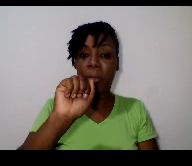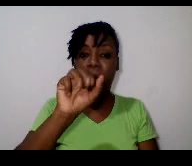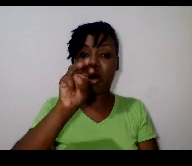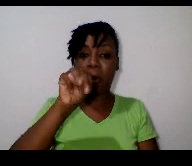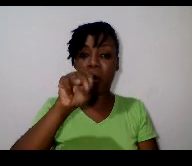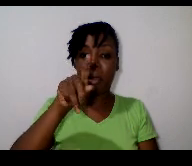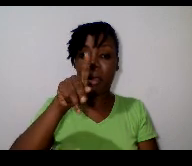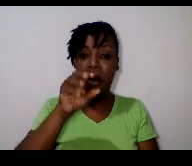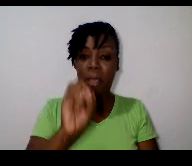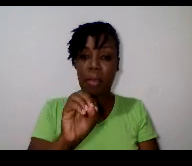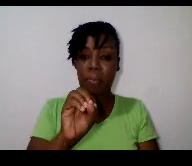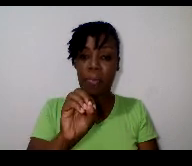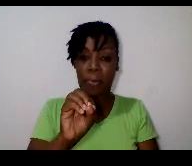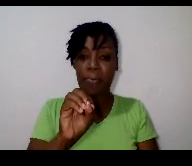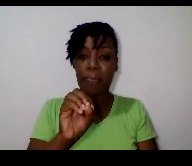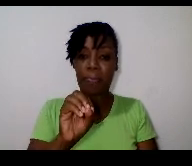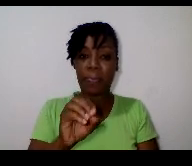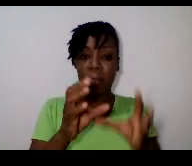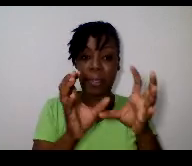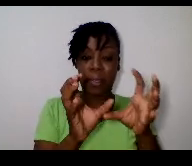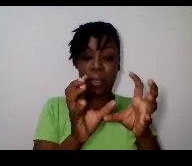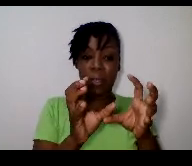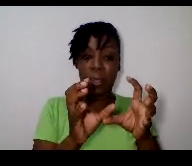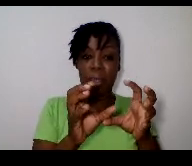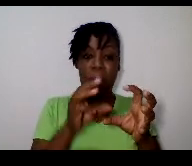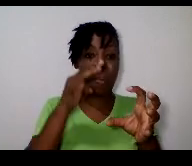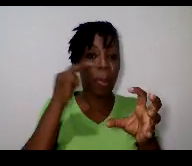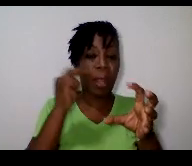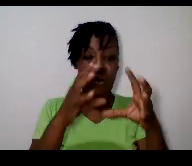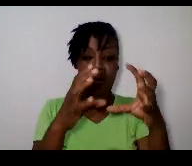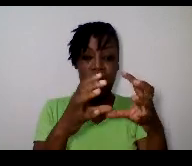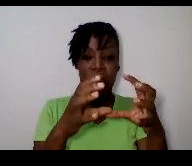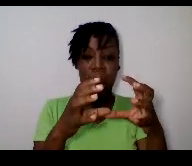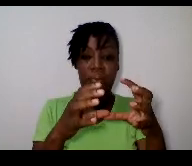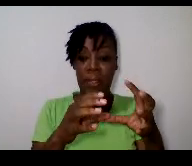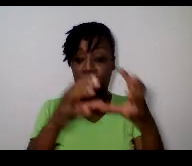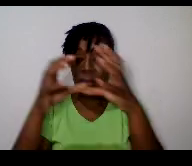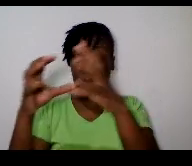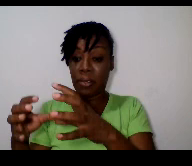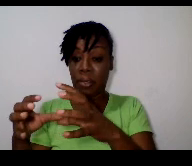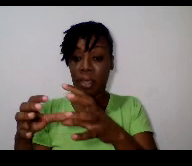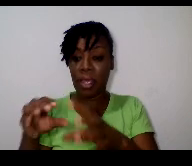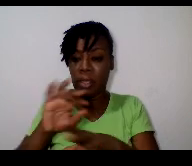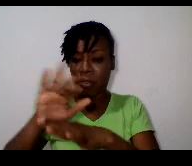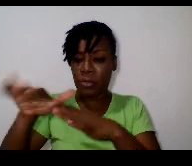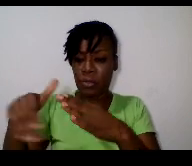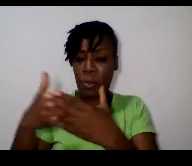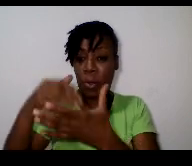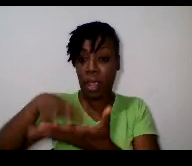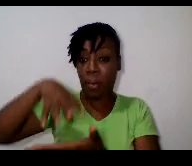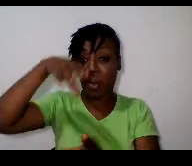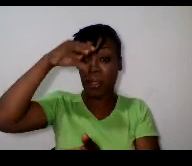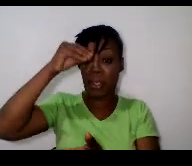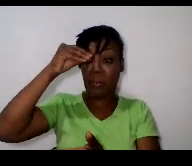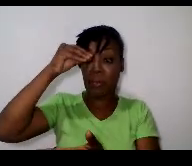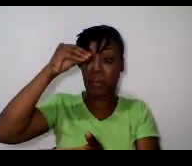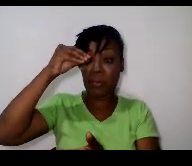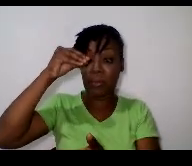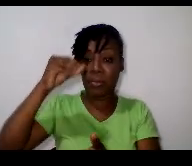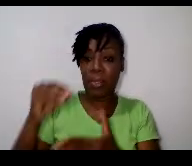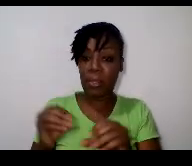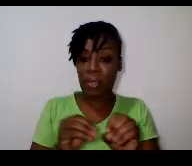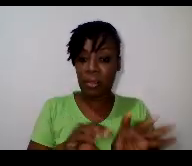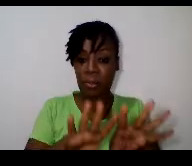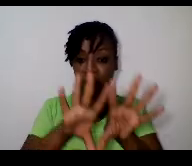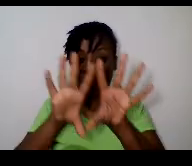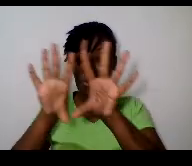ven al lado derecho es todo lo que pasa cuando aprendemos cosas a lo largo del día. Llega y se queda ahí, se queda en esa estructura